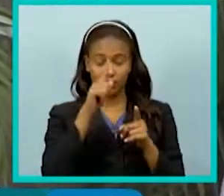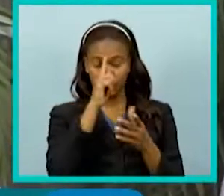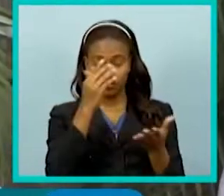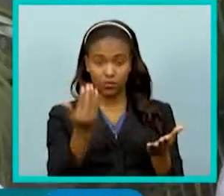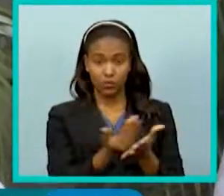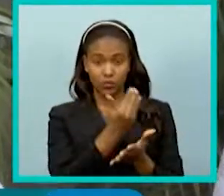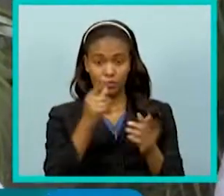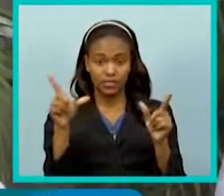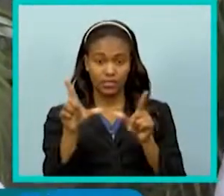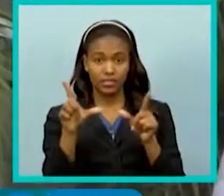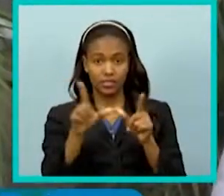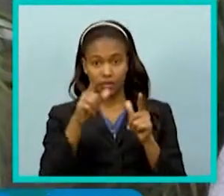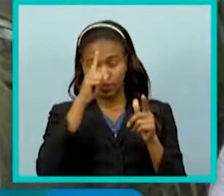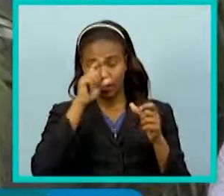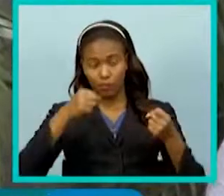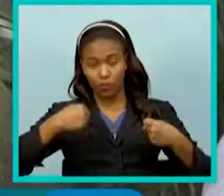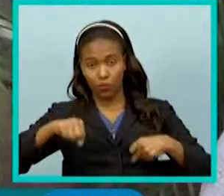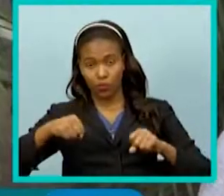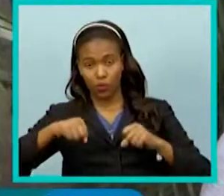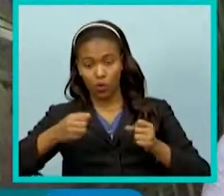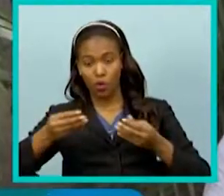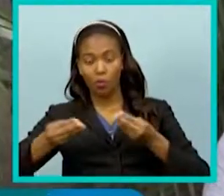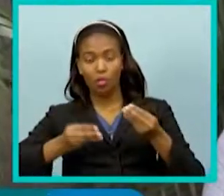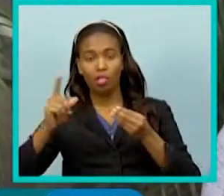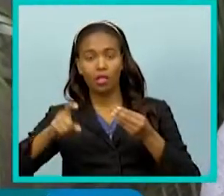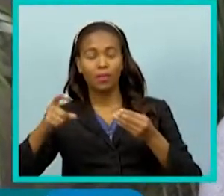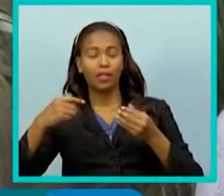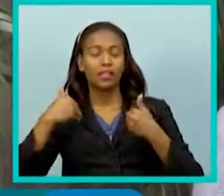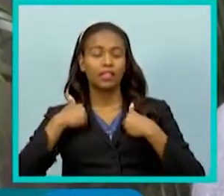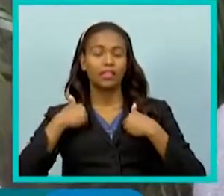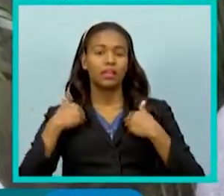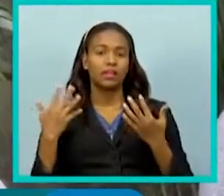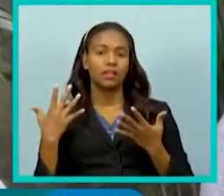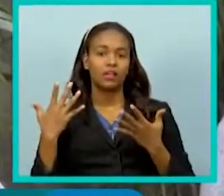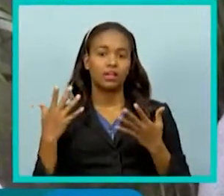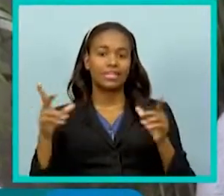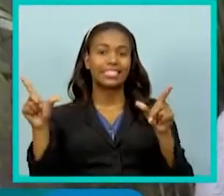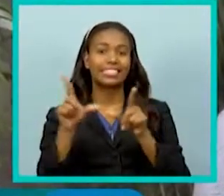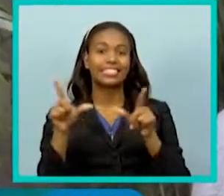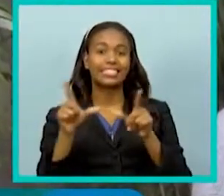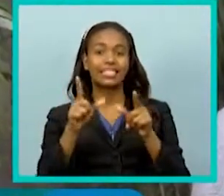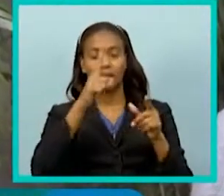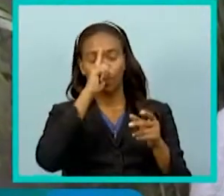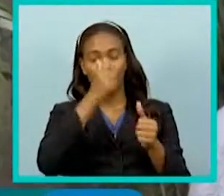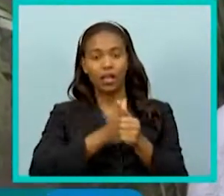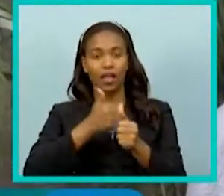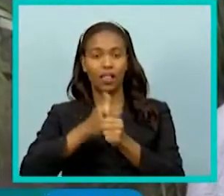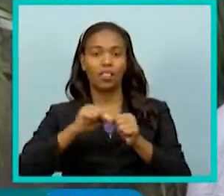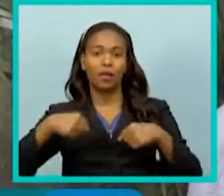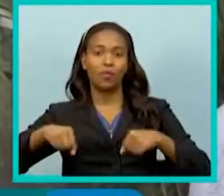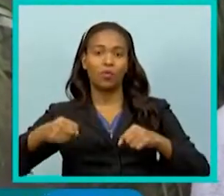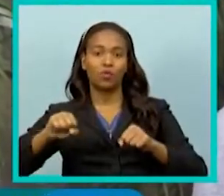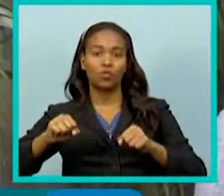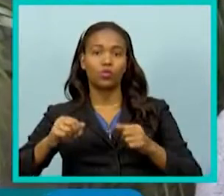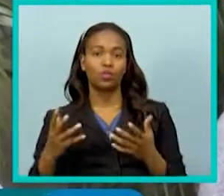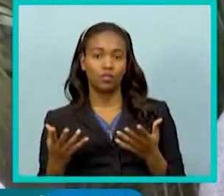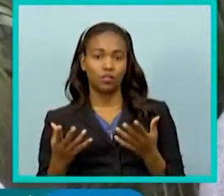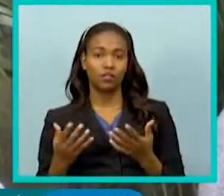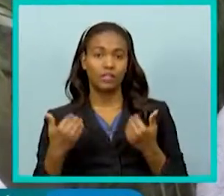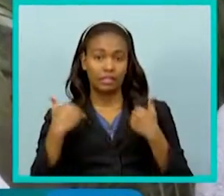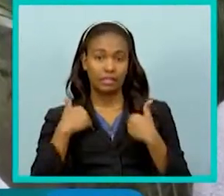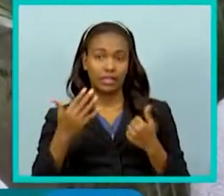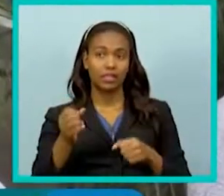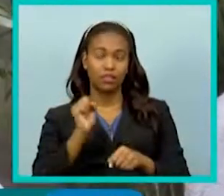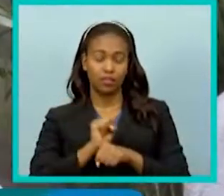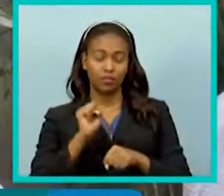licencia para motorista el colmado Tiene que sacar una licencia por cada motorita por cada motor que tiene